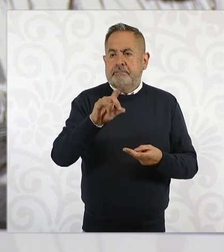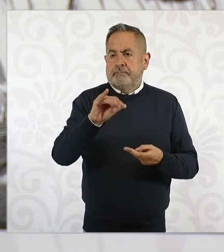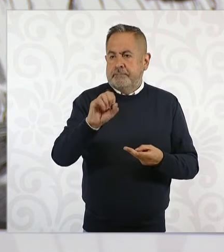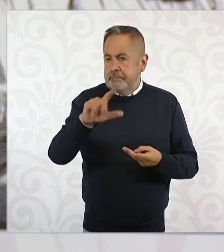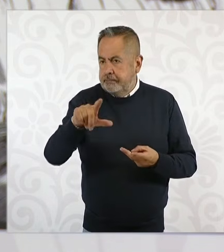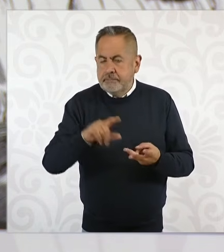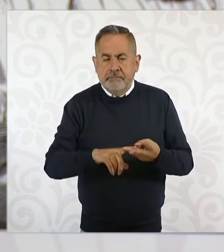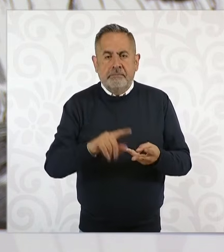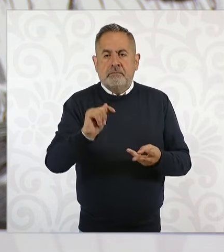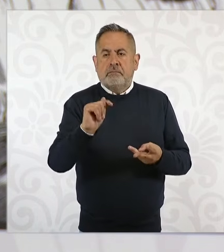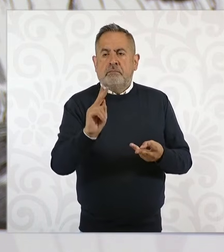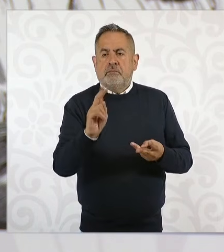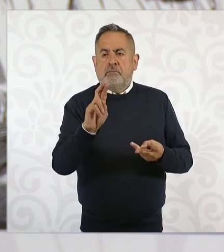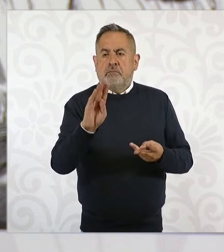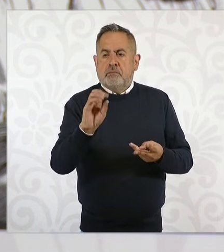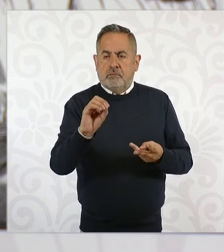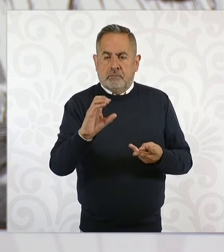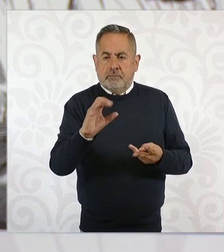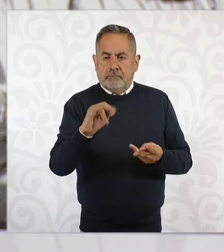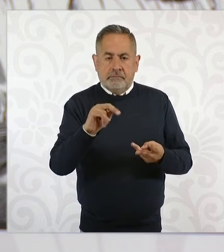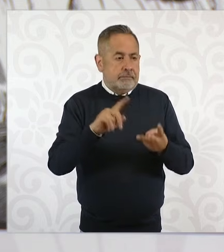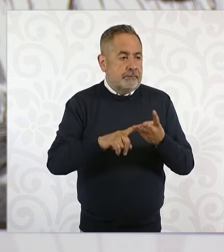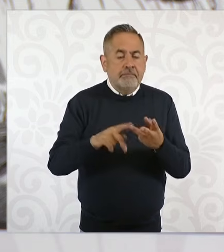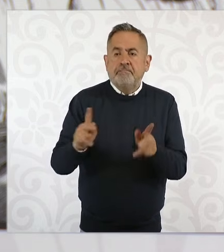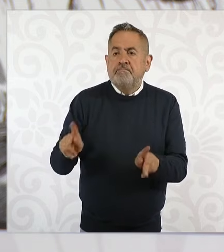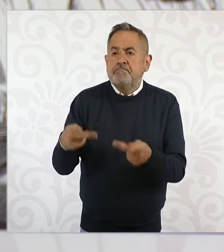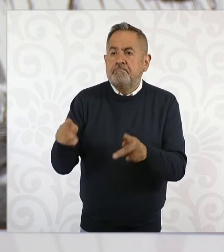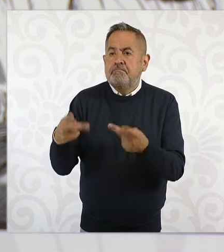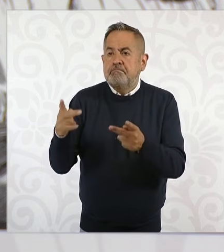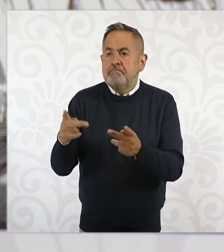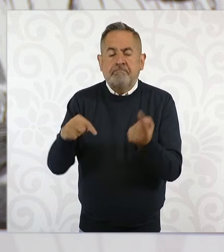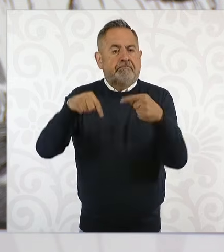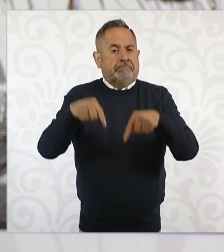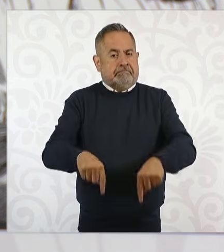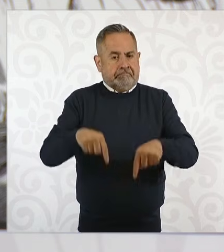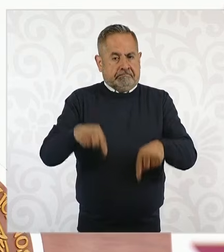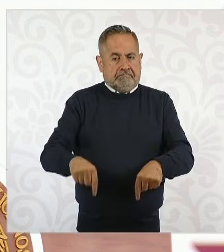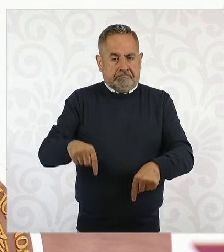turbocinas, se dedicara al mercado interno.